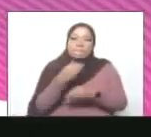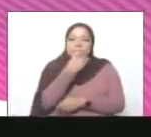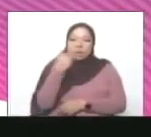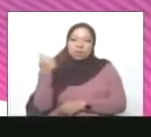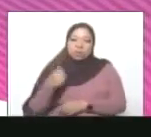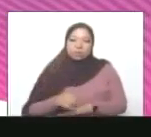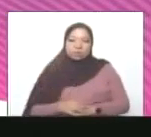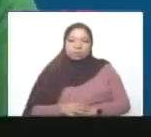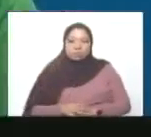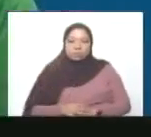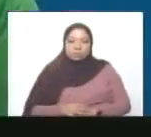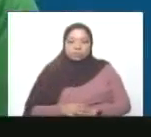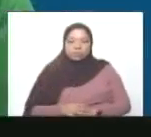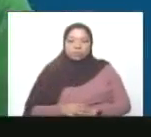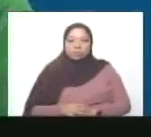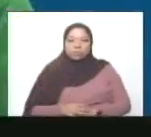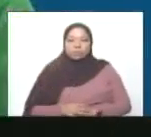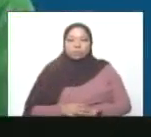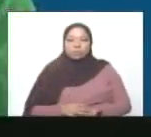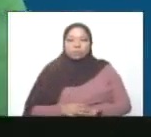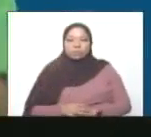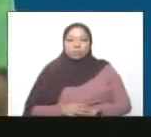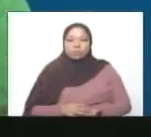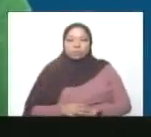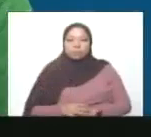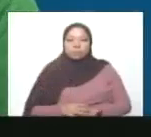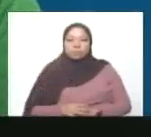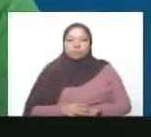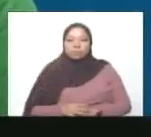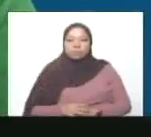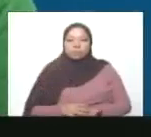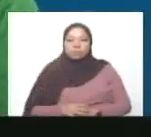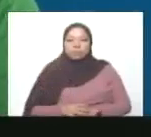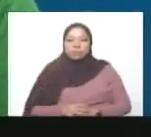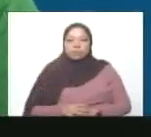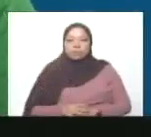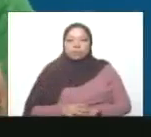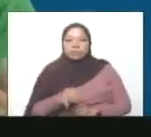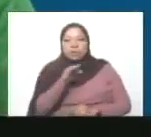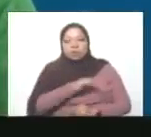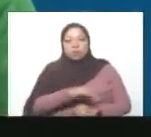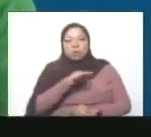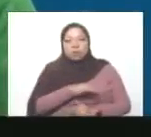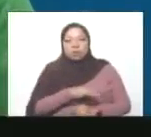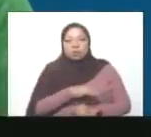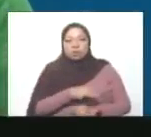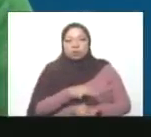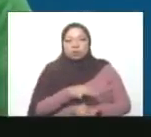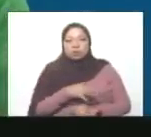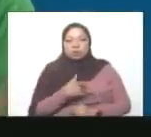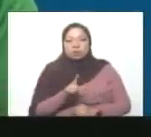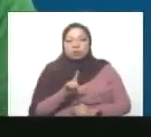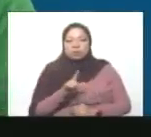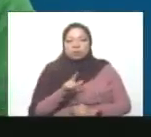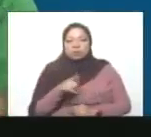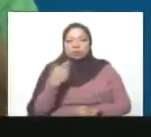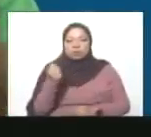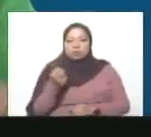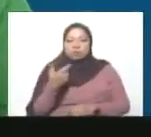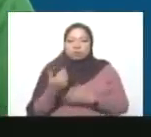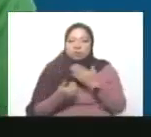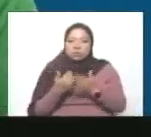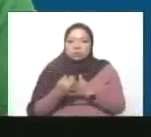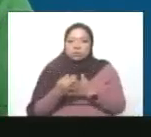pues. Sí, de hecho, señor presidente, yo hablé con el ciudadano gobernador, le hice una... me atreví pues a darle